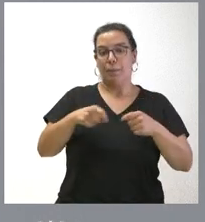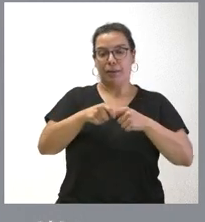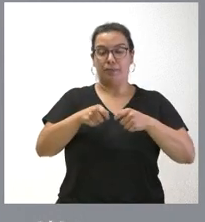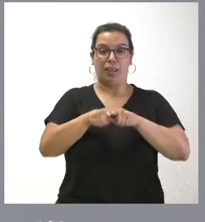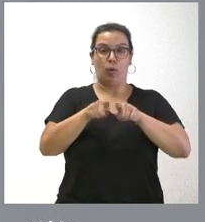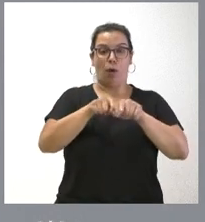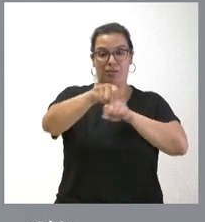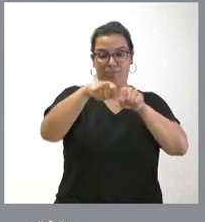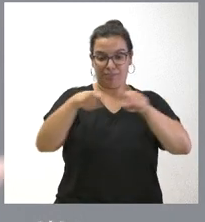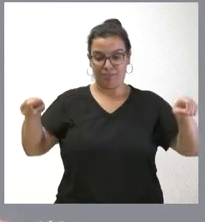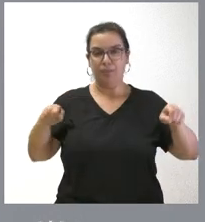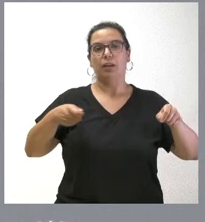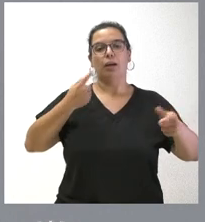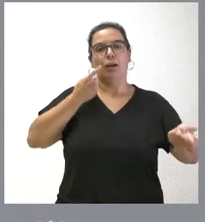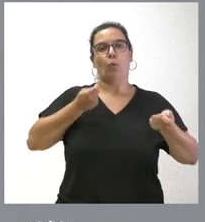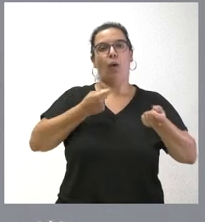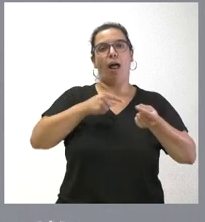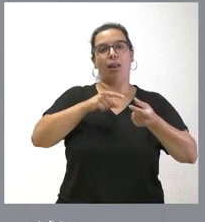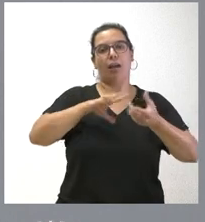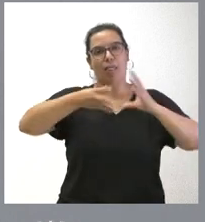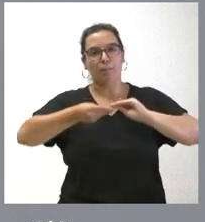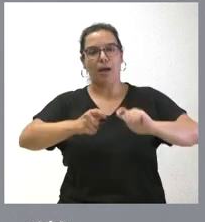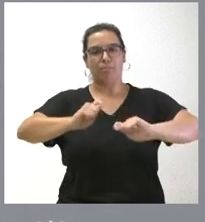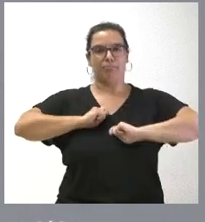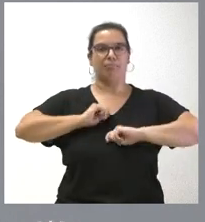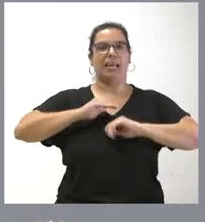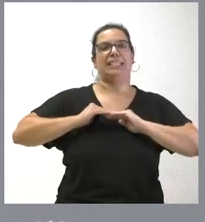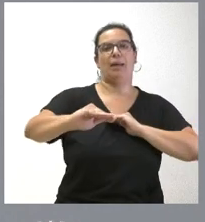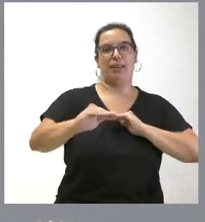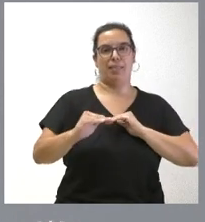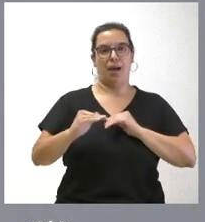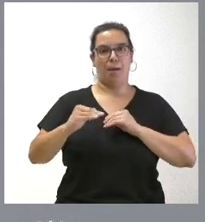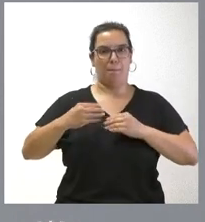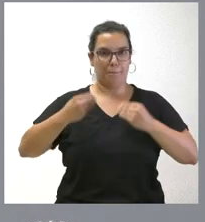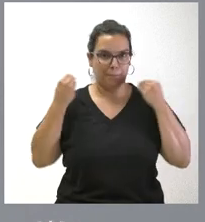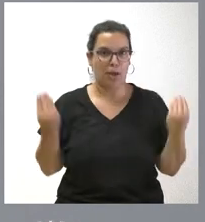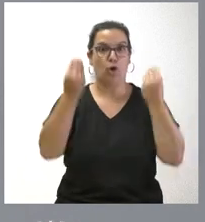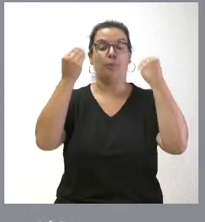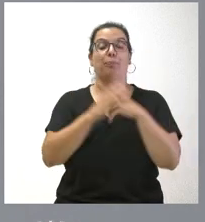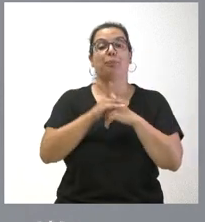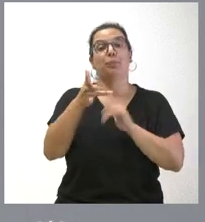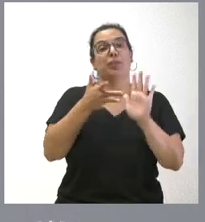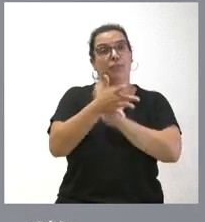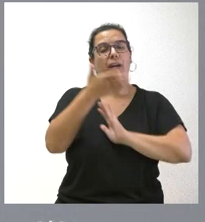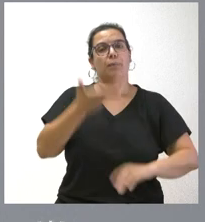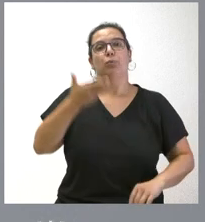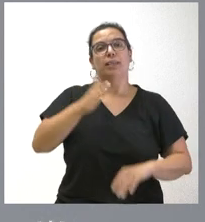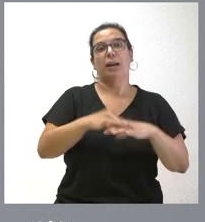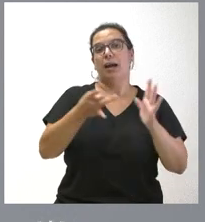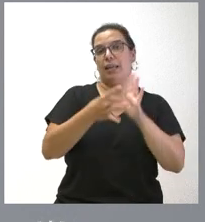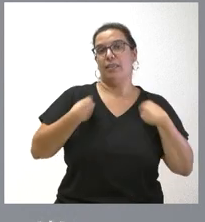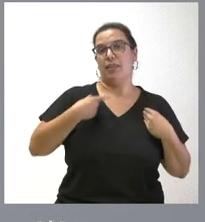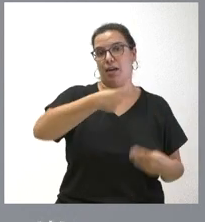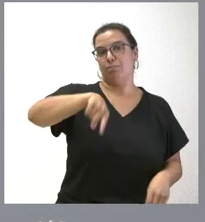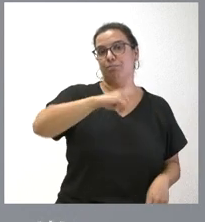aporta una mayor estabilidad son actuaciones ciertamente importantes para la mejora de la calidad de estas personas Asimismo